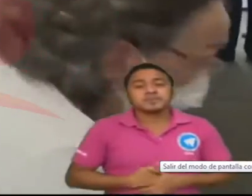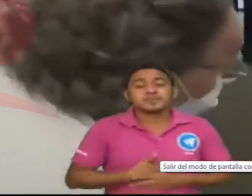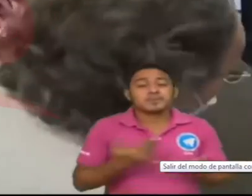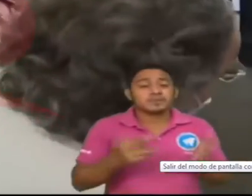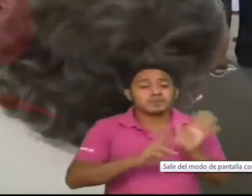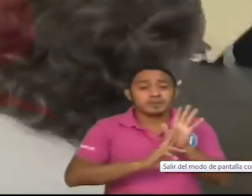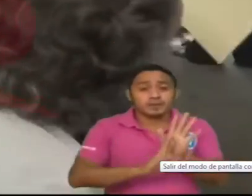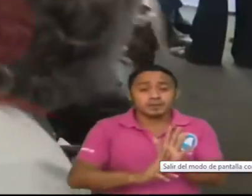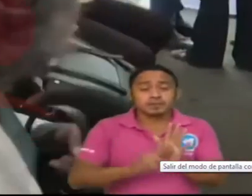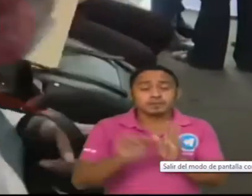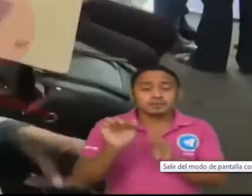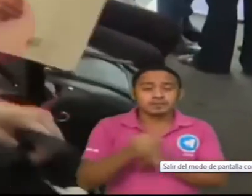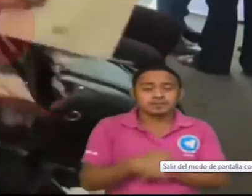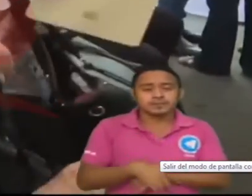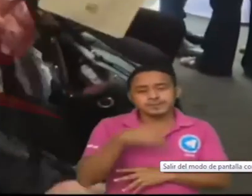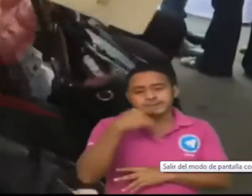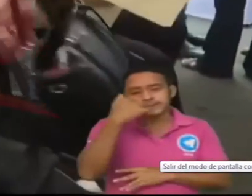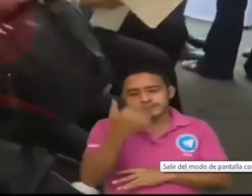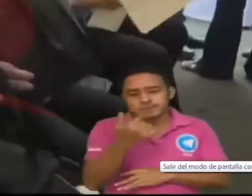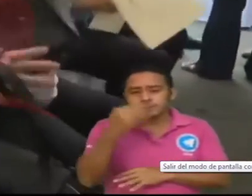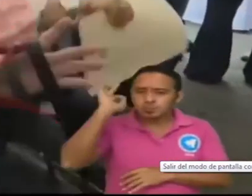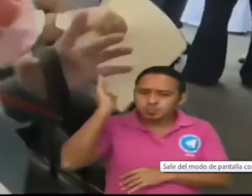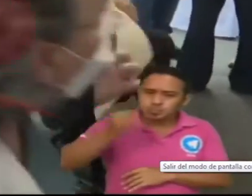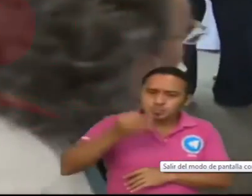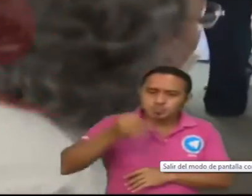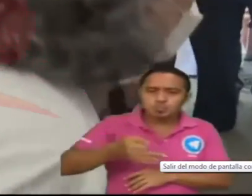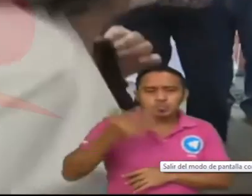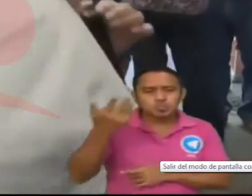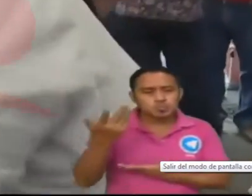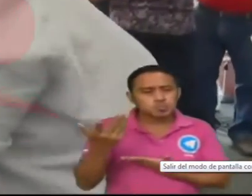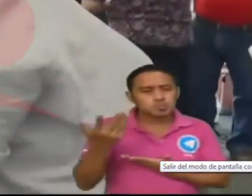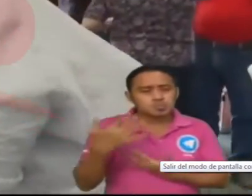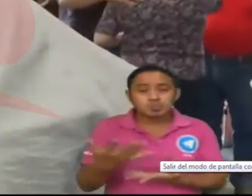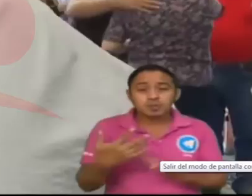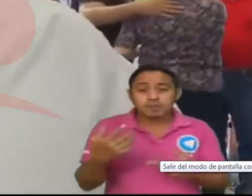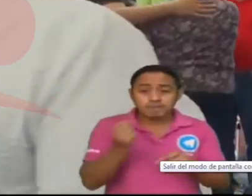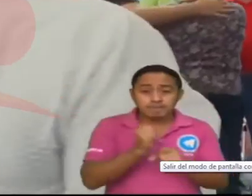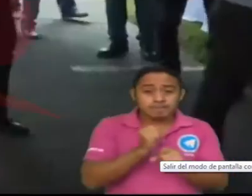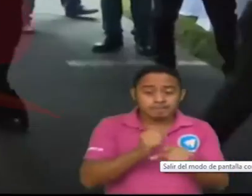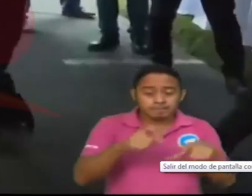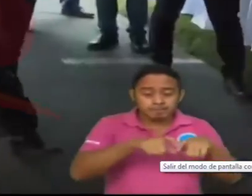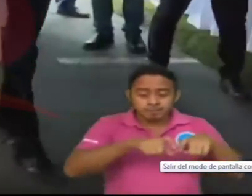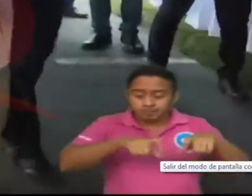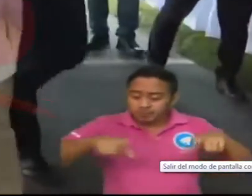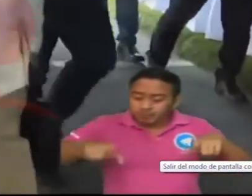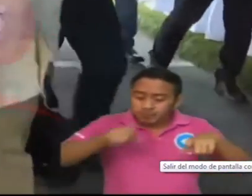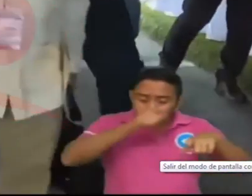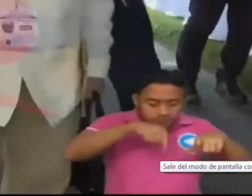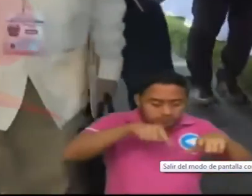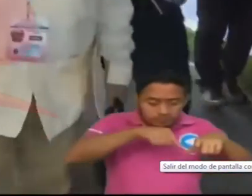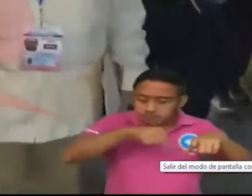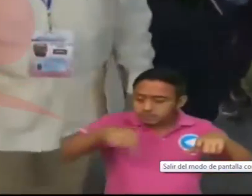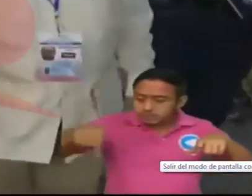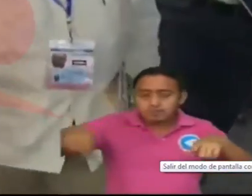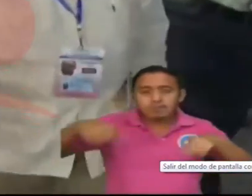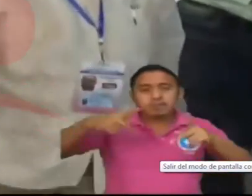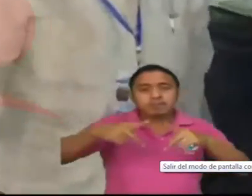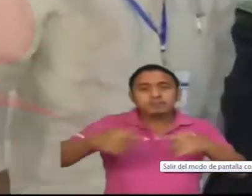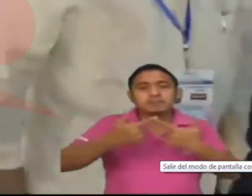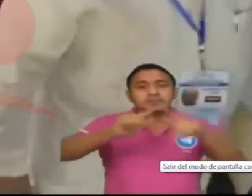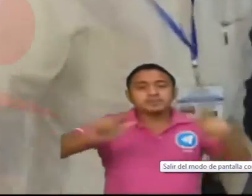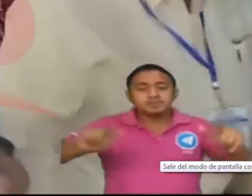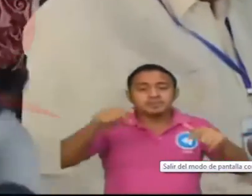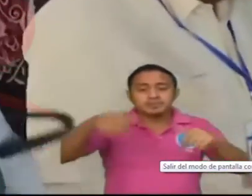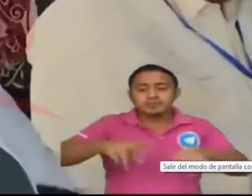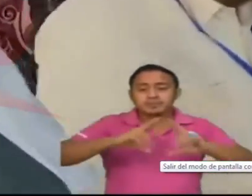A menos de un mes de las elecciones generales 2021, representantes de partidos políticos y alianzas políticas participaron